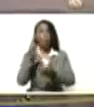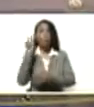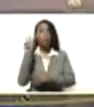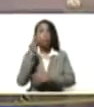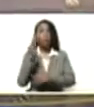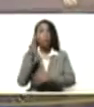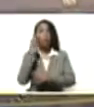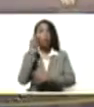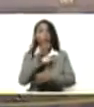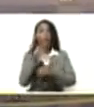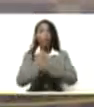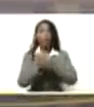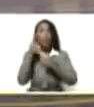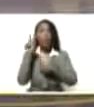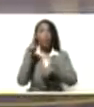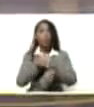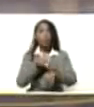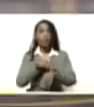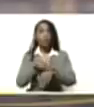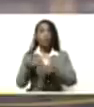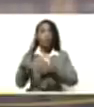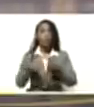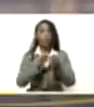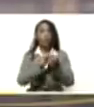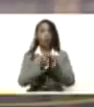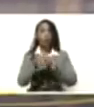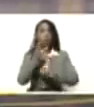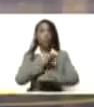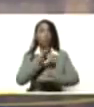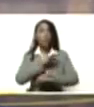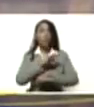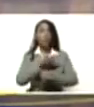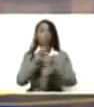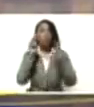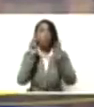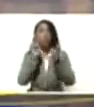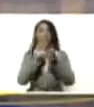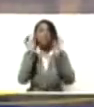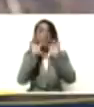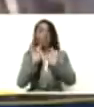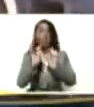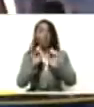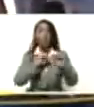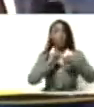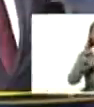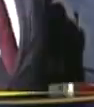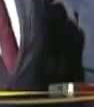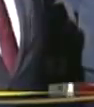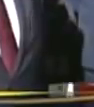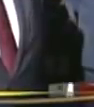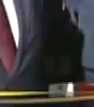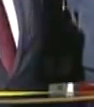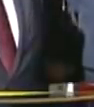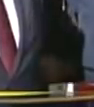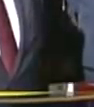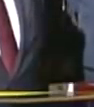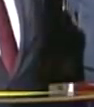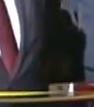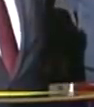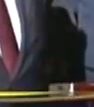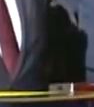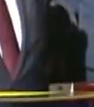tiene que ver con esta época de transición al socialismo con nuevas formas de acción socialismo basado en la práctica un nuevo socialismo